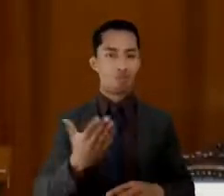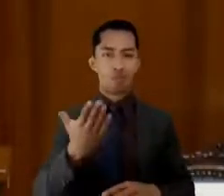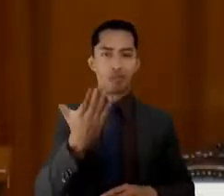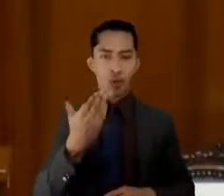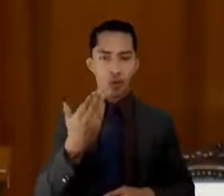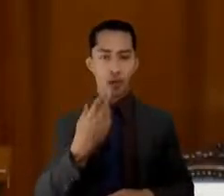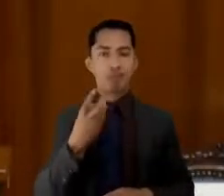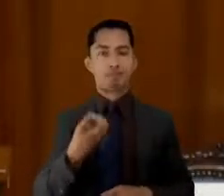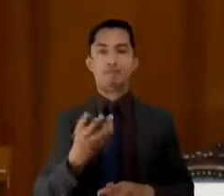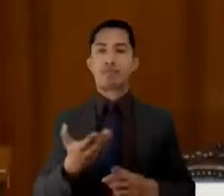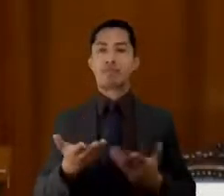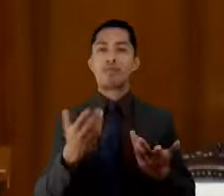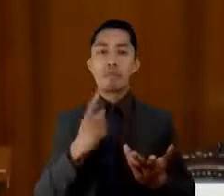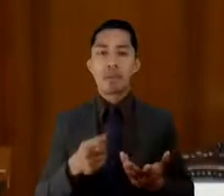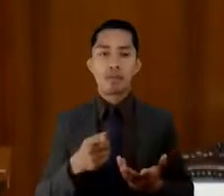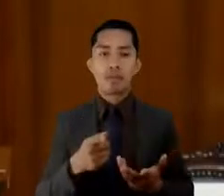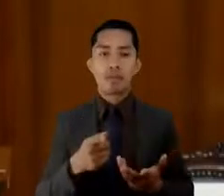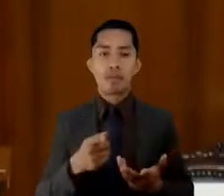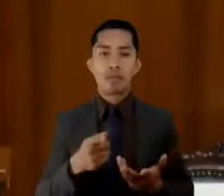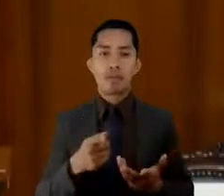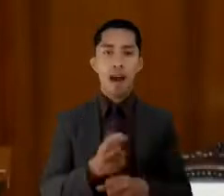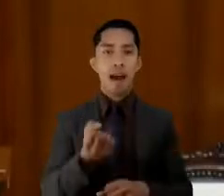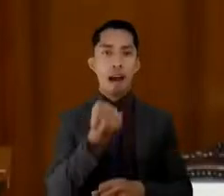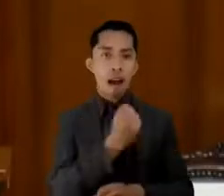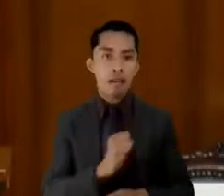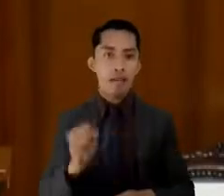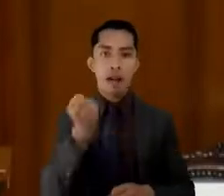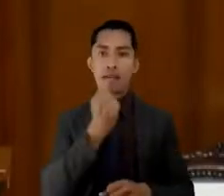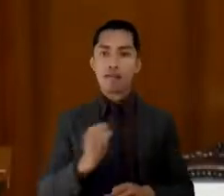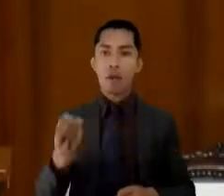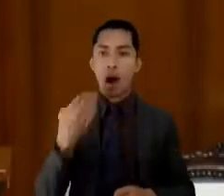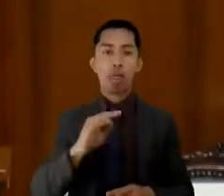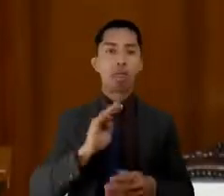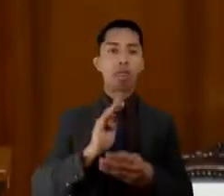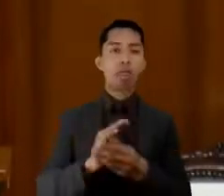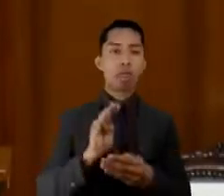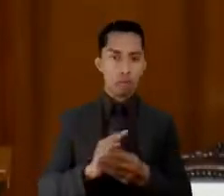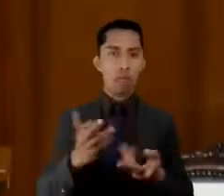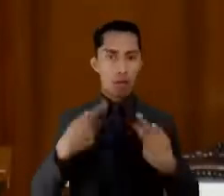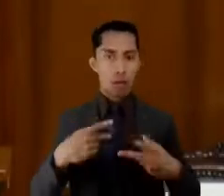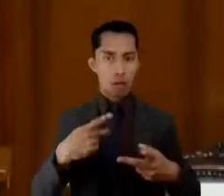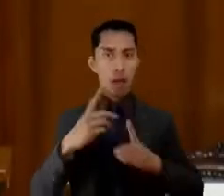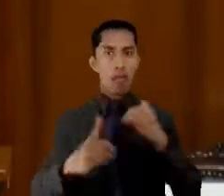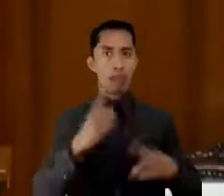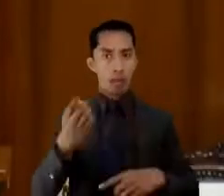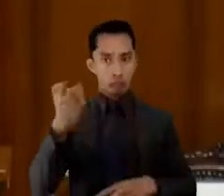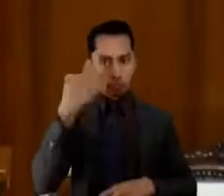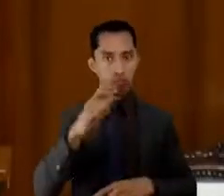por la falta de detección de talento para deportistas destacados.